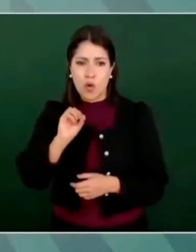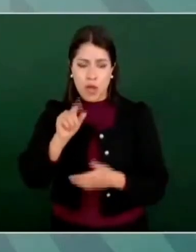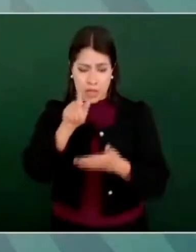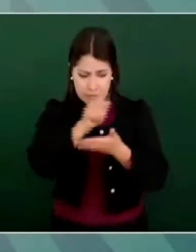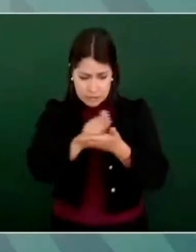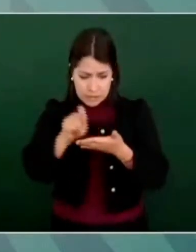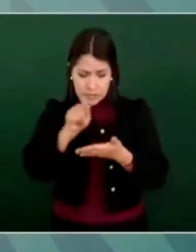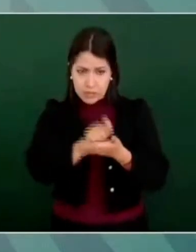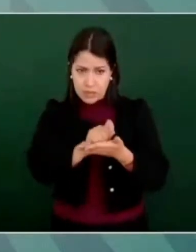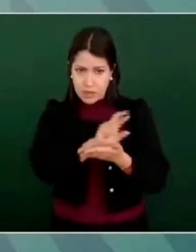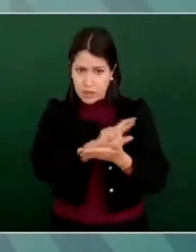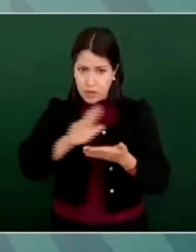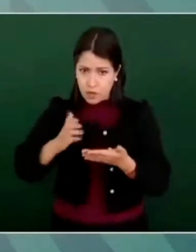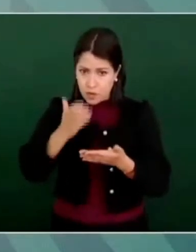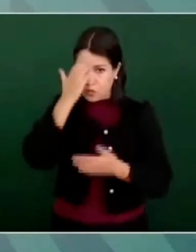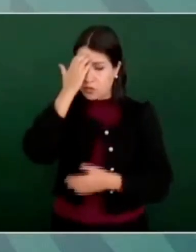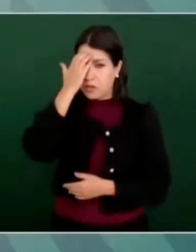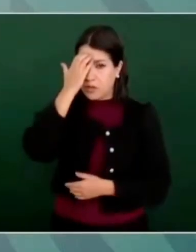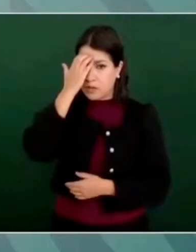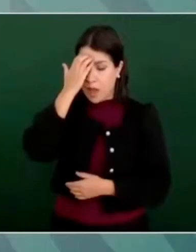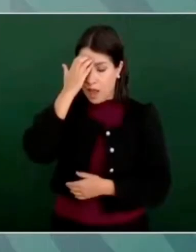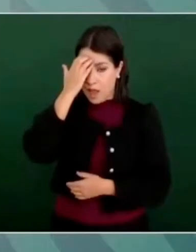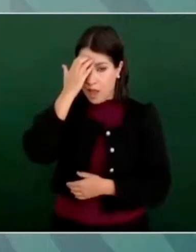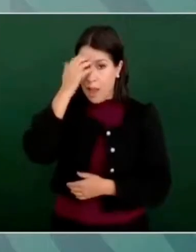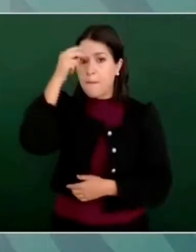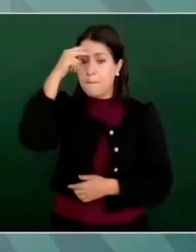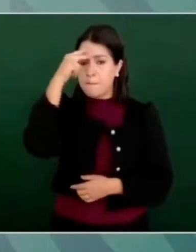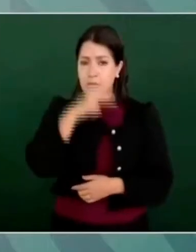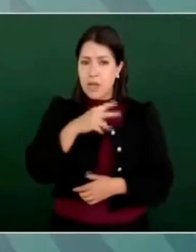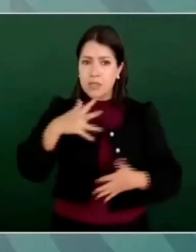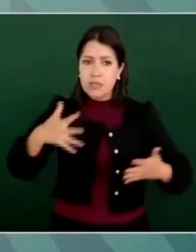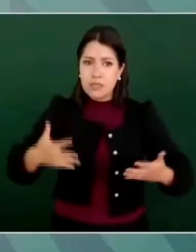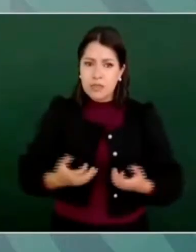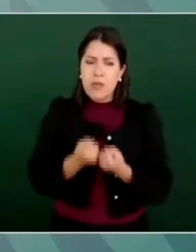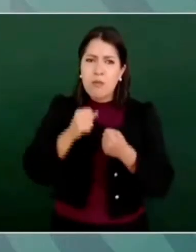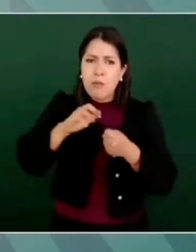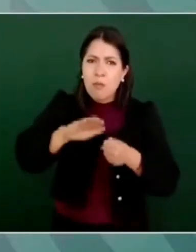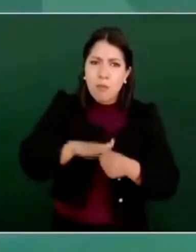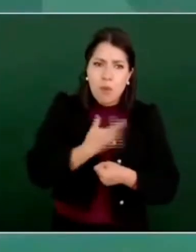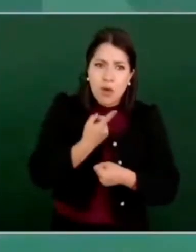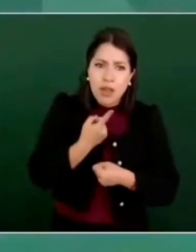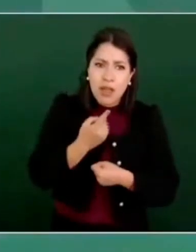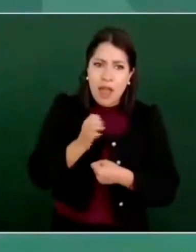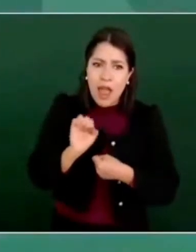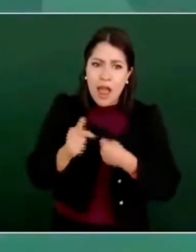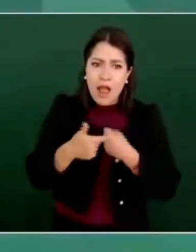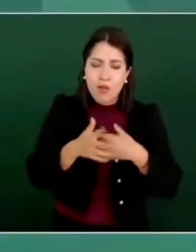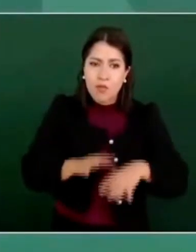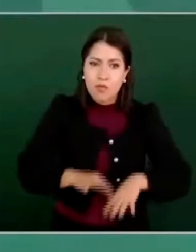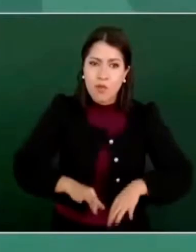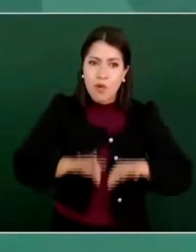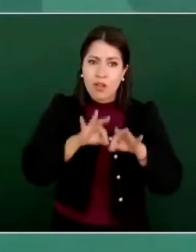reconociendo que México se había salvado por un principio y por un hombre.